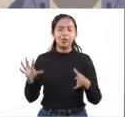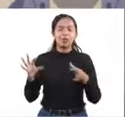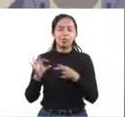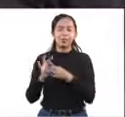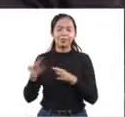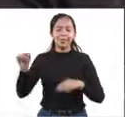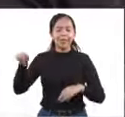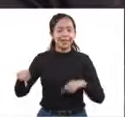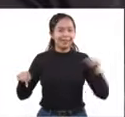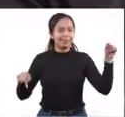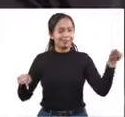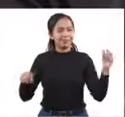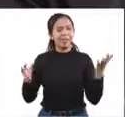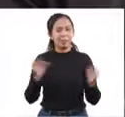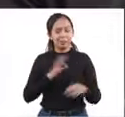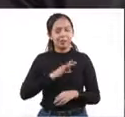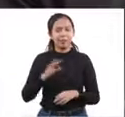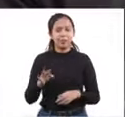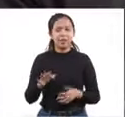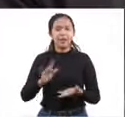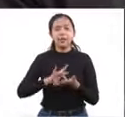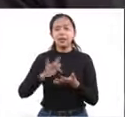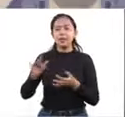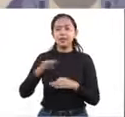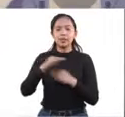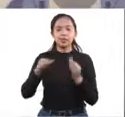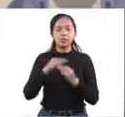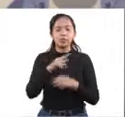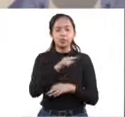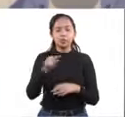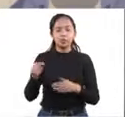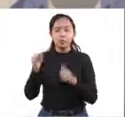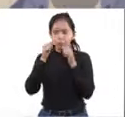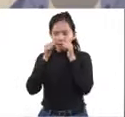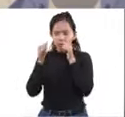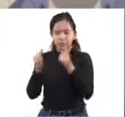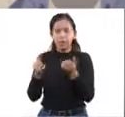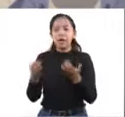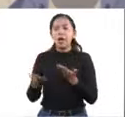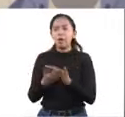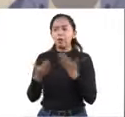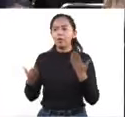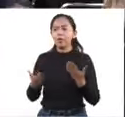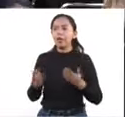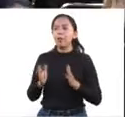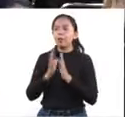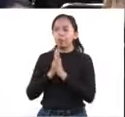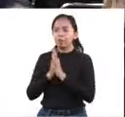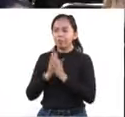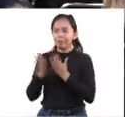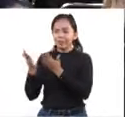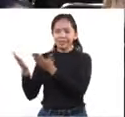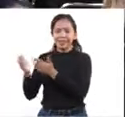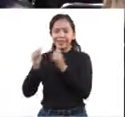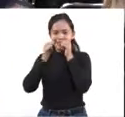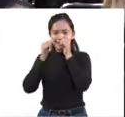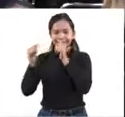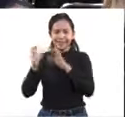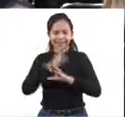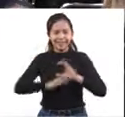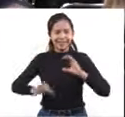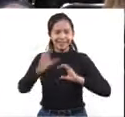muchas gracias a todos que han estado aquí presentes oyéndonos. Por favor, doctora, si puede tomar el foro. Y muchas gracias otra vez.